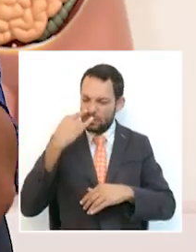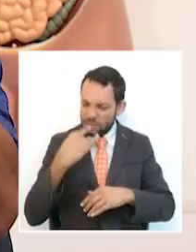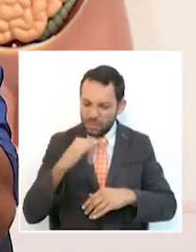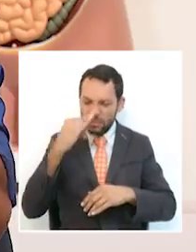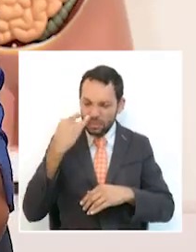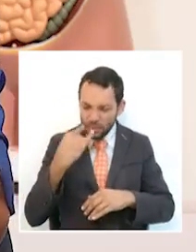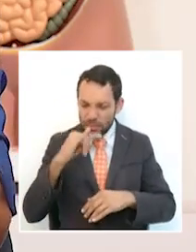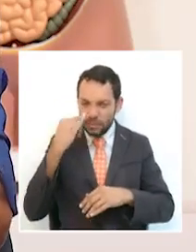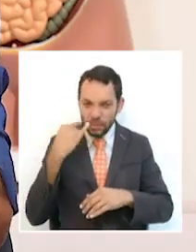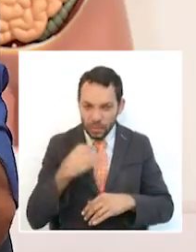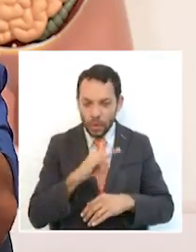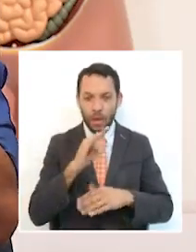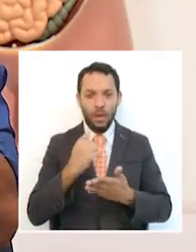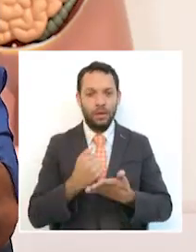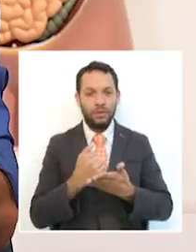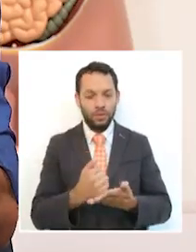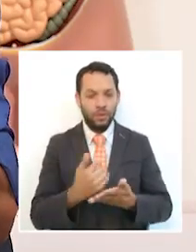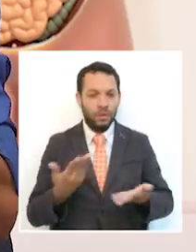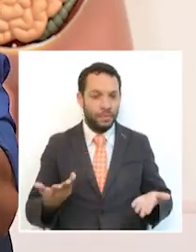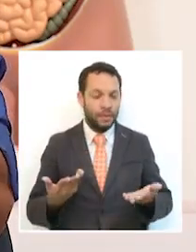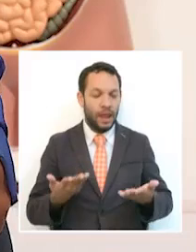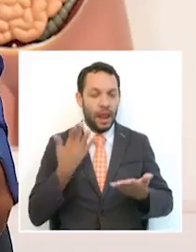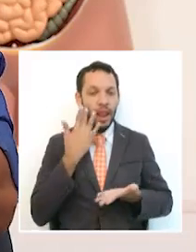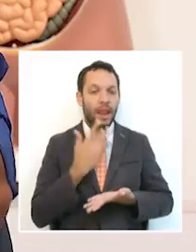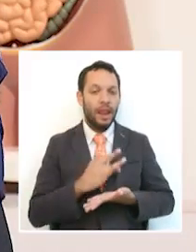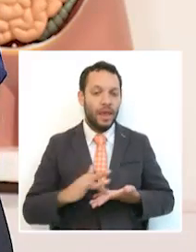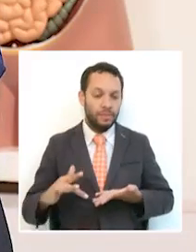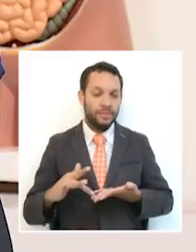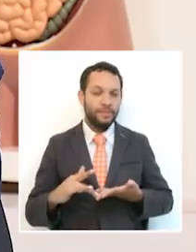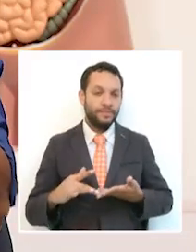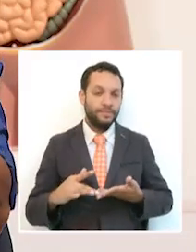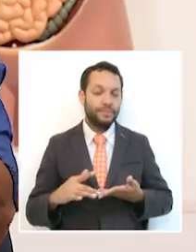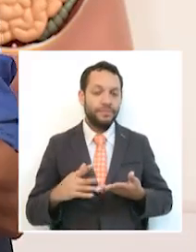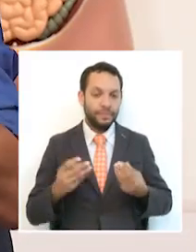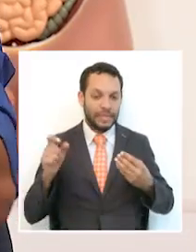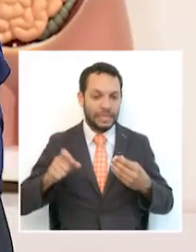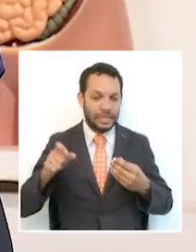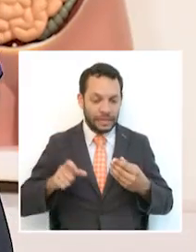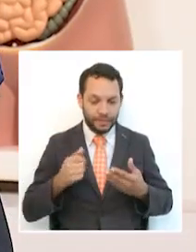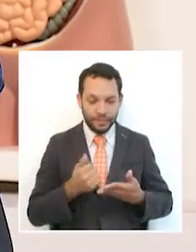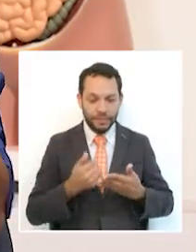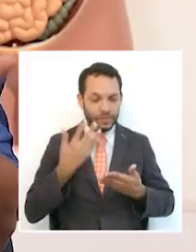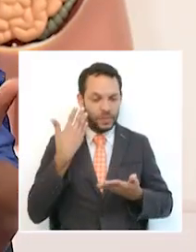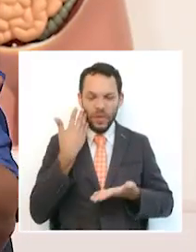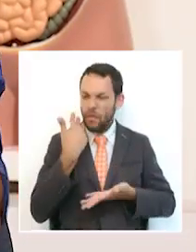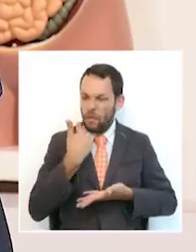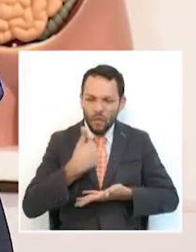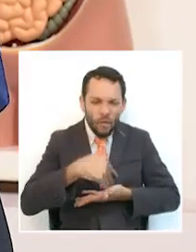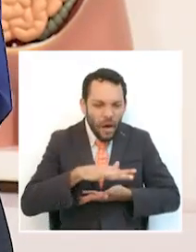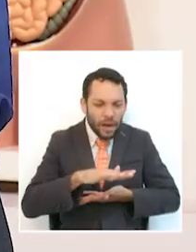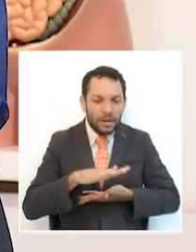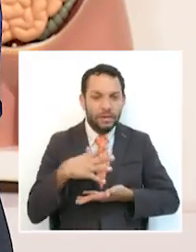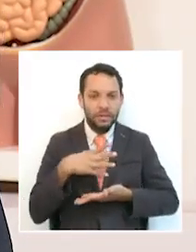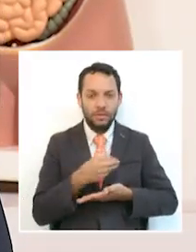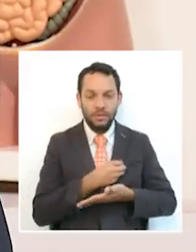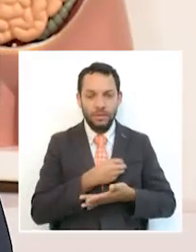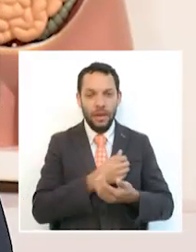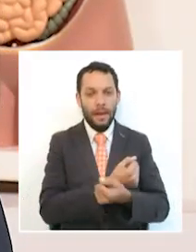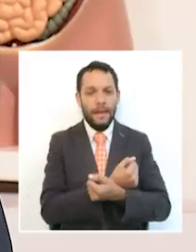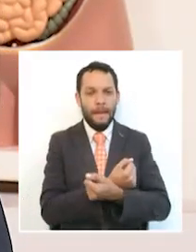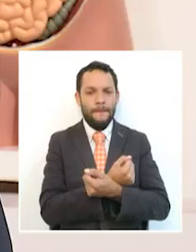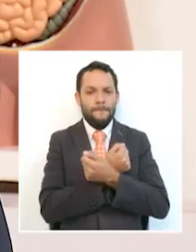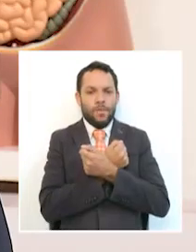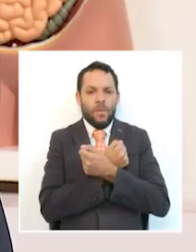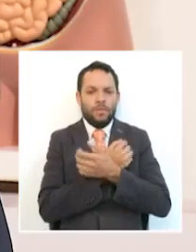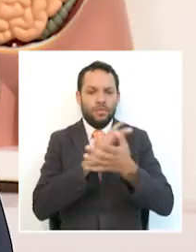algo que no está realmente creándoles buena buena luz buena porque todo es amor y si estamos conectados con el amor el